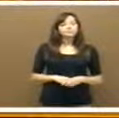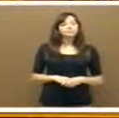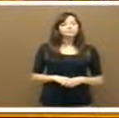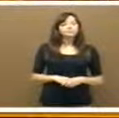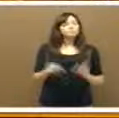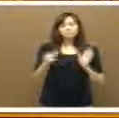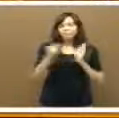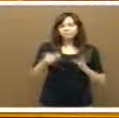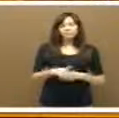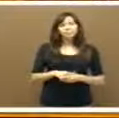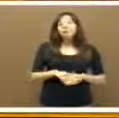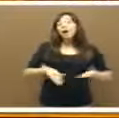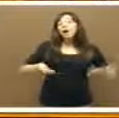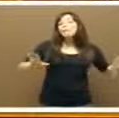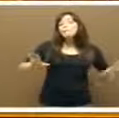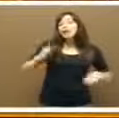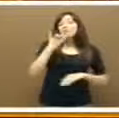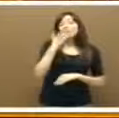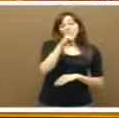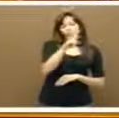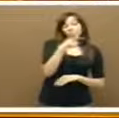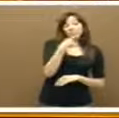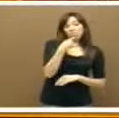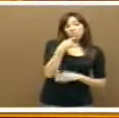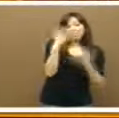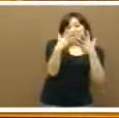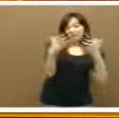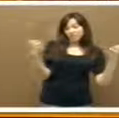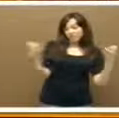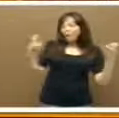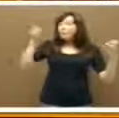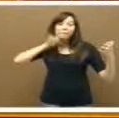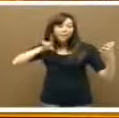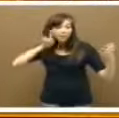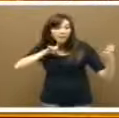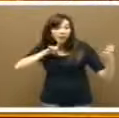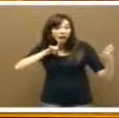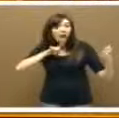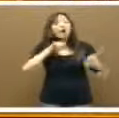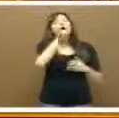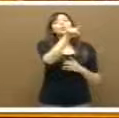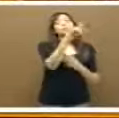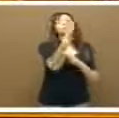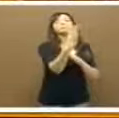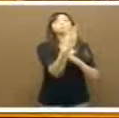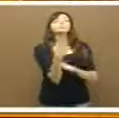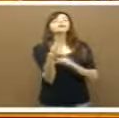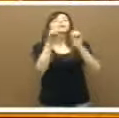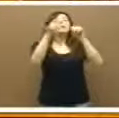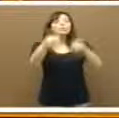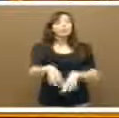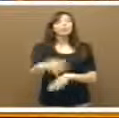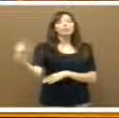Si es mentira, si es mentira, la presenta usted irrevocablemente.